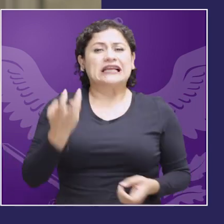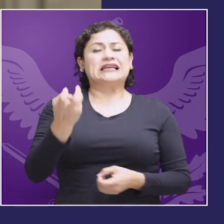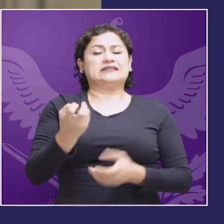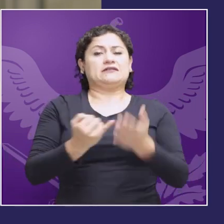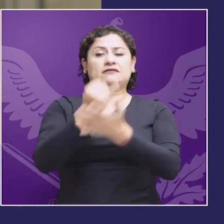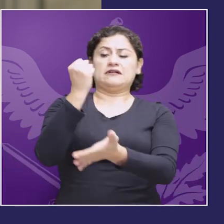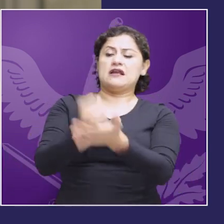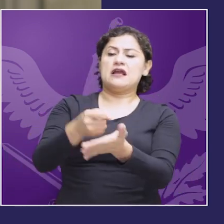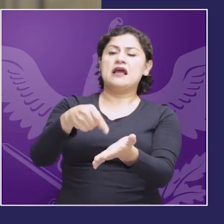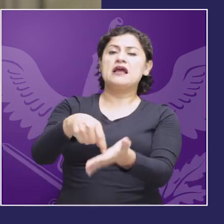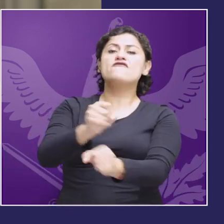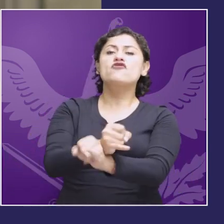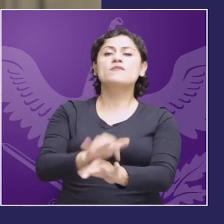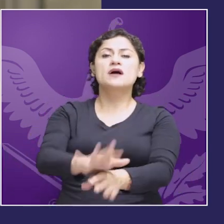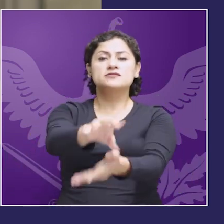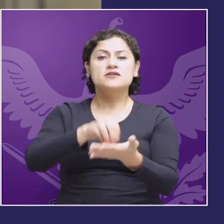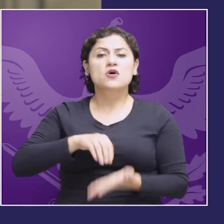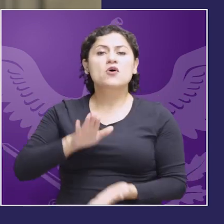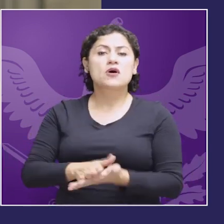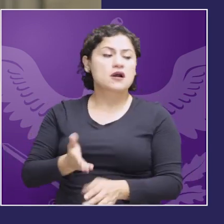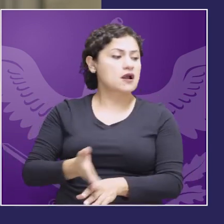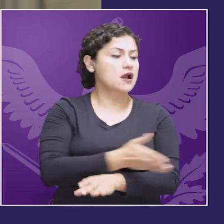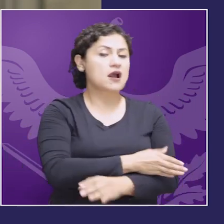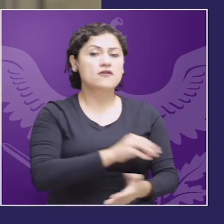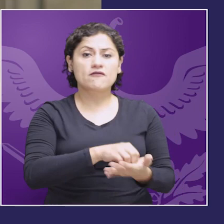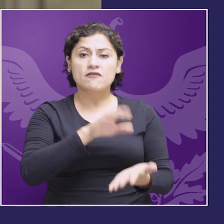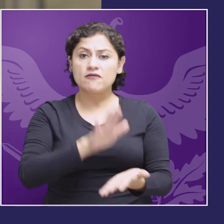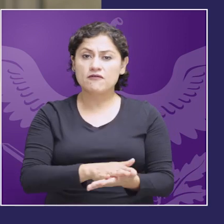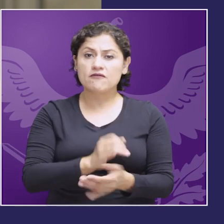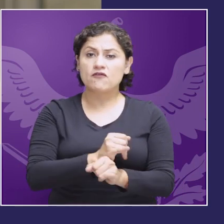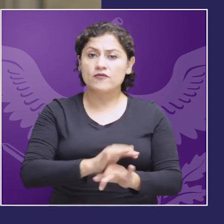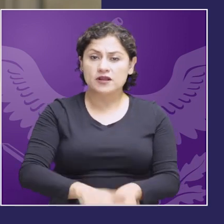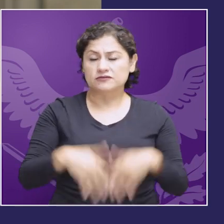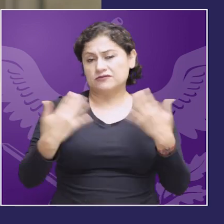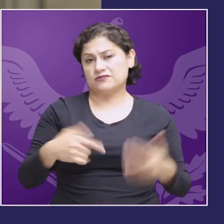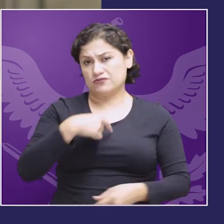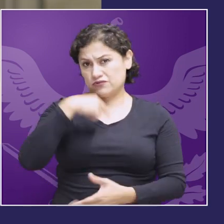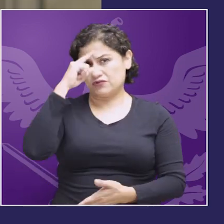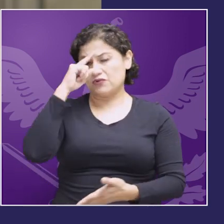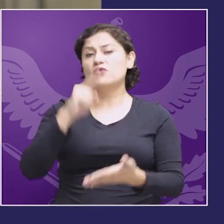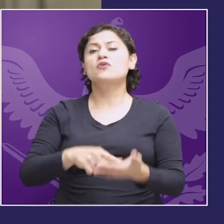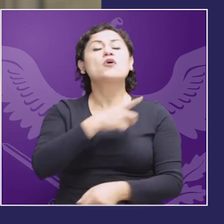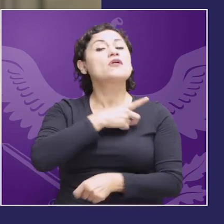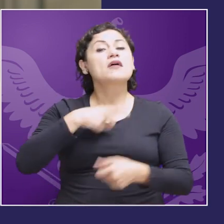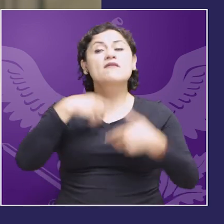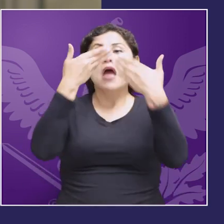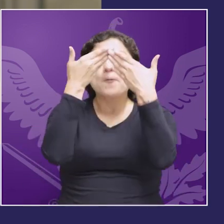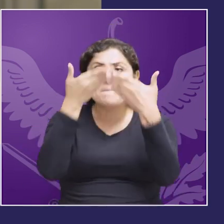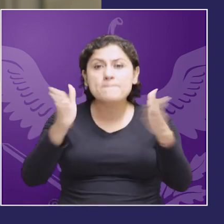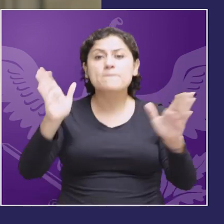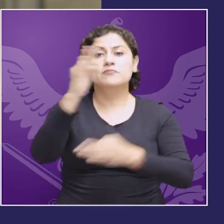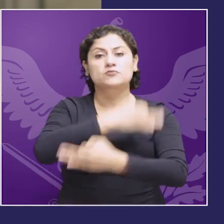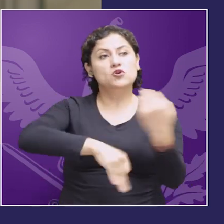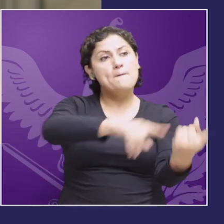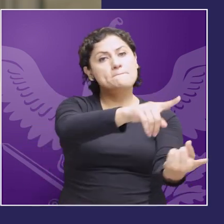les pertenece a otros, digamos. Yo creo que tenemos que insistir en una mirada más macro. Y aquí hay algunos esfuerzos que ha